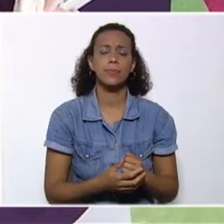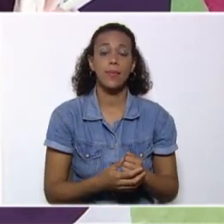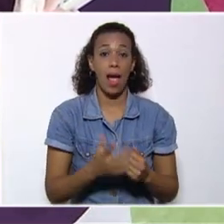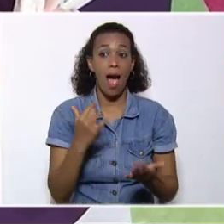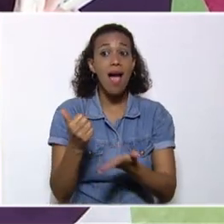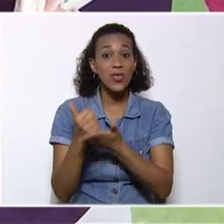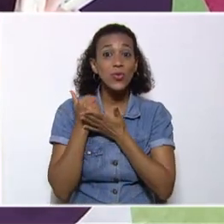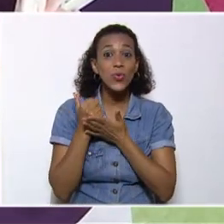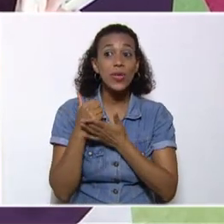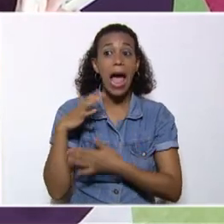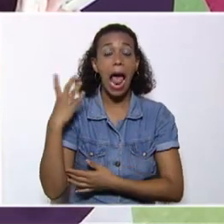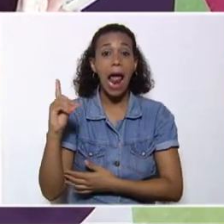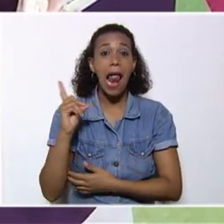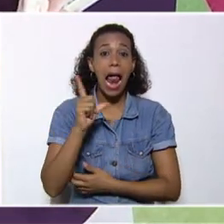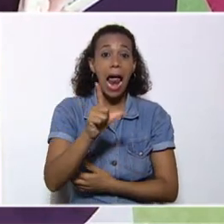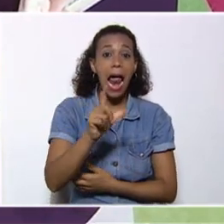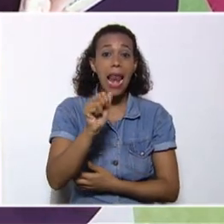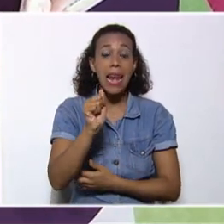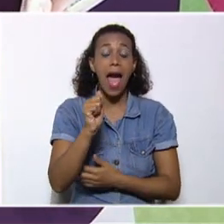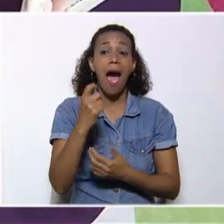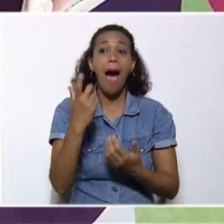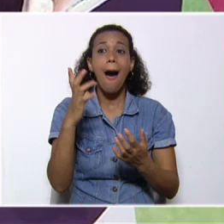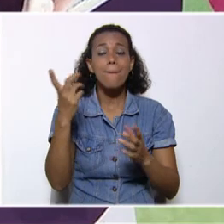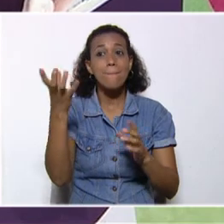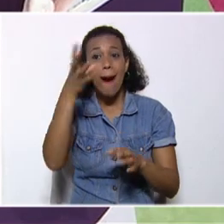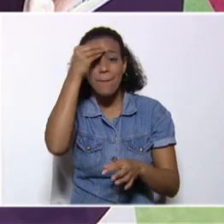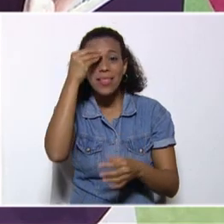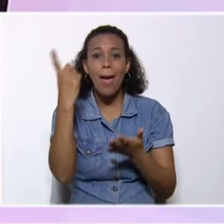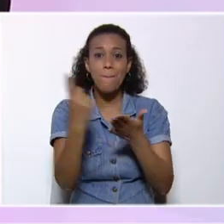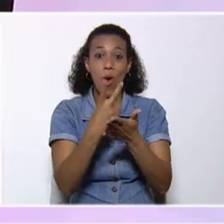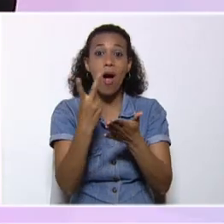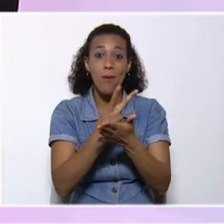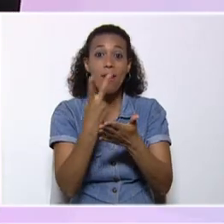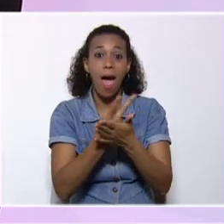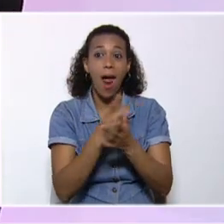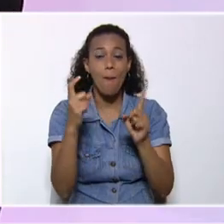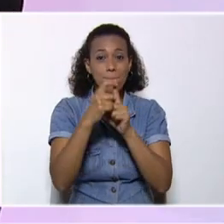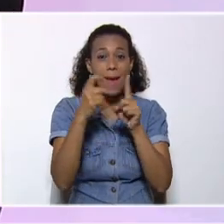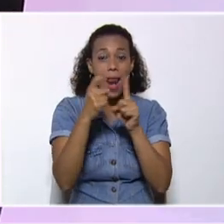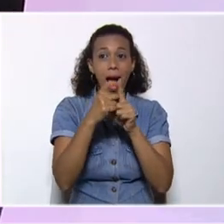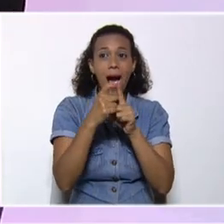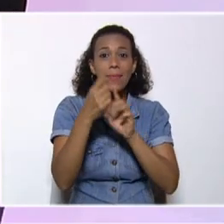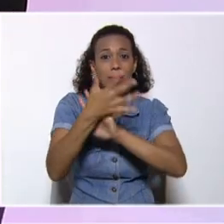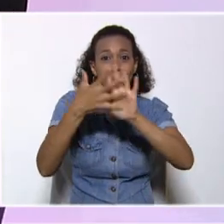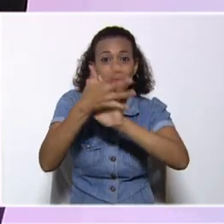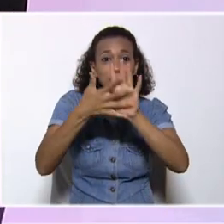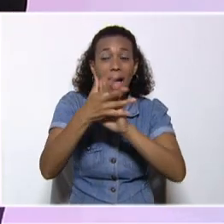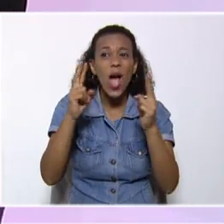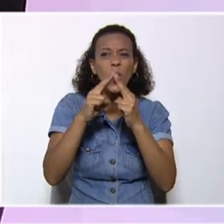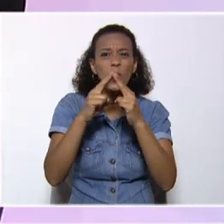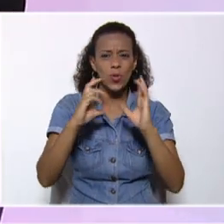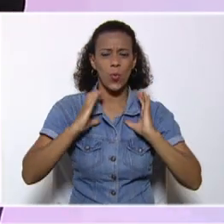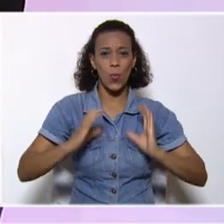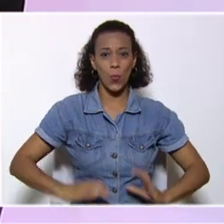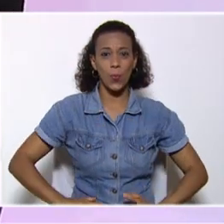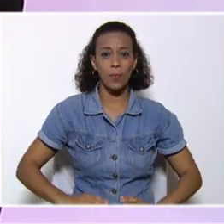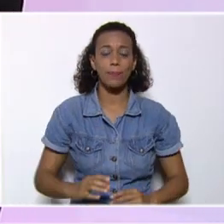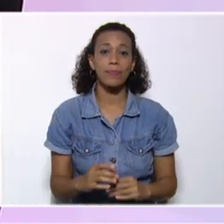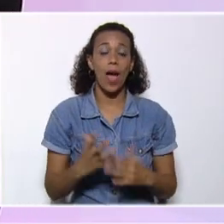también le va a ayudar a lo que va a ser ganar vocabulario, a lo que también va a ser para conocer su cuerpo. Vamos entonces con los